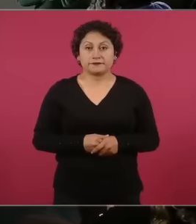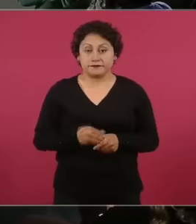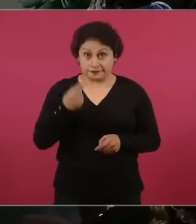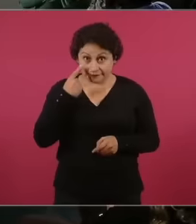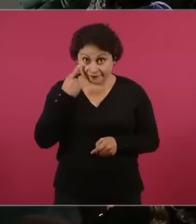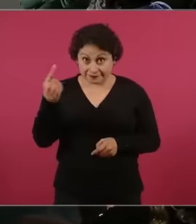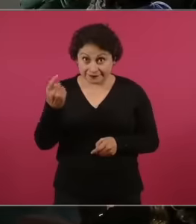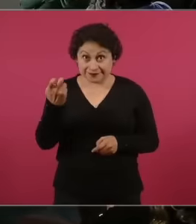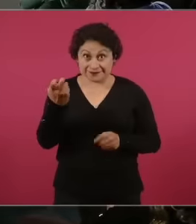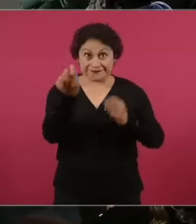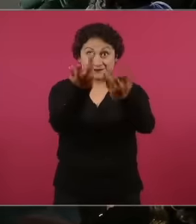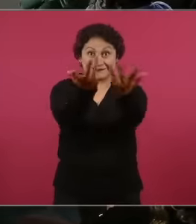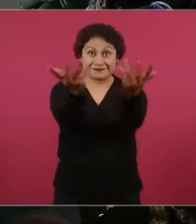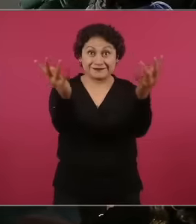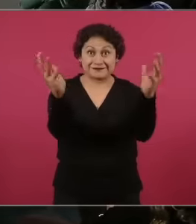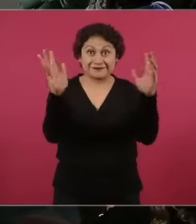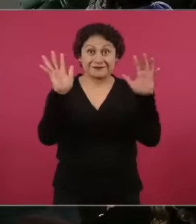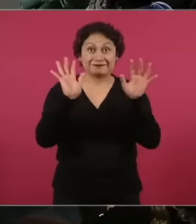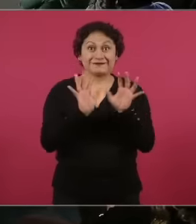todo esto es manual.